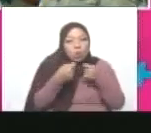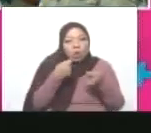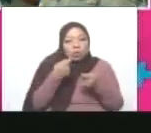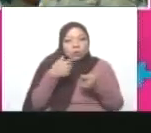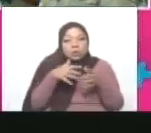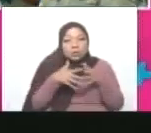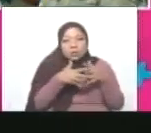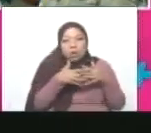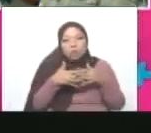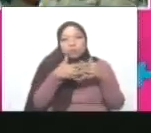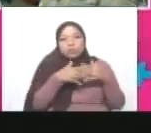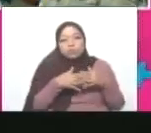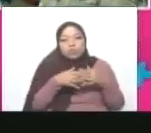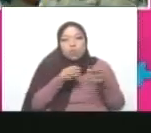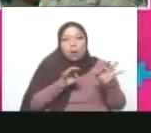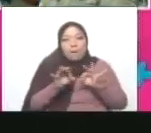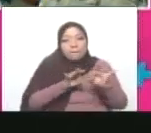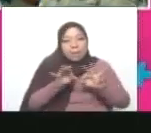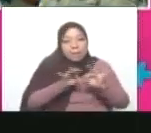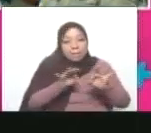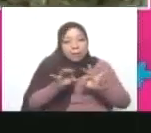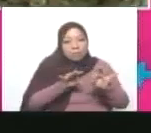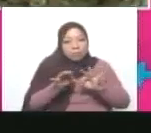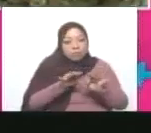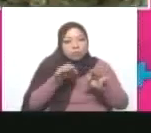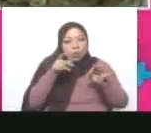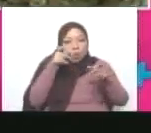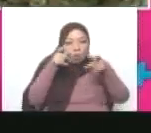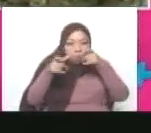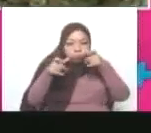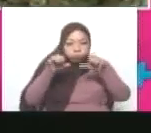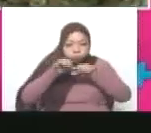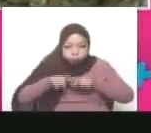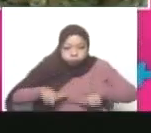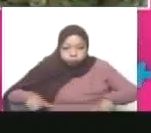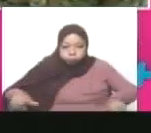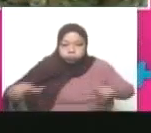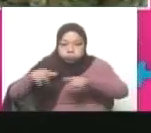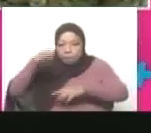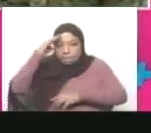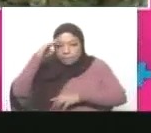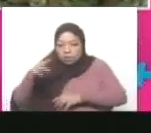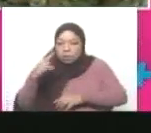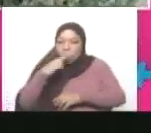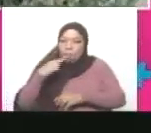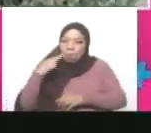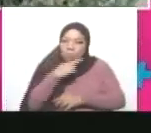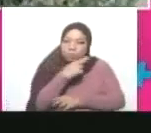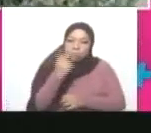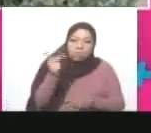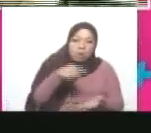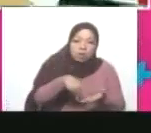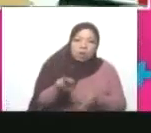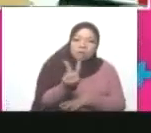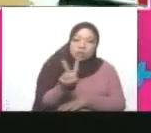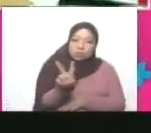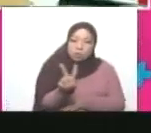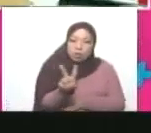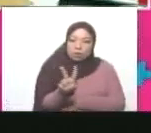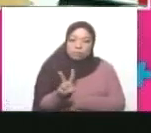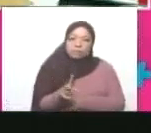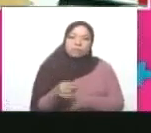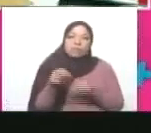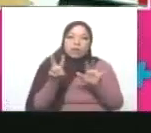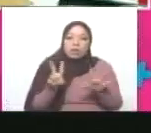Pentágono. Se tenían preparadas de las bases de Guyana que ocuparían territorio venezolano.